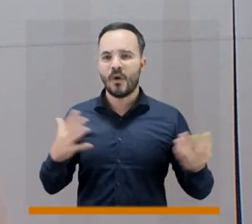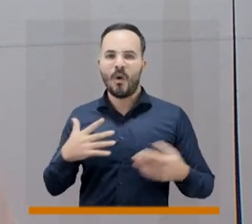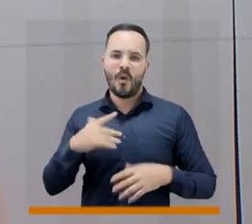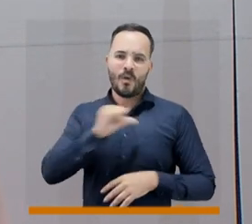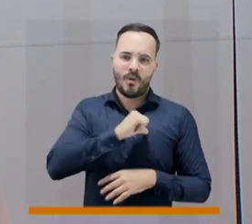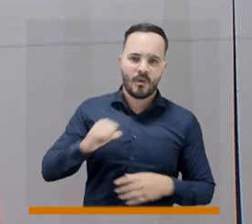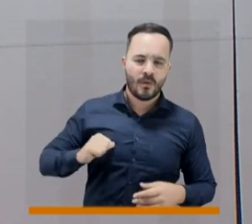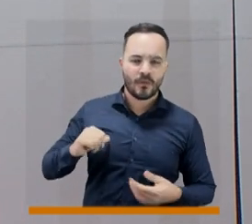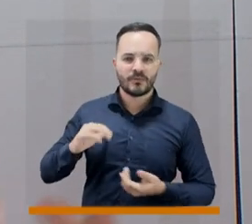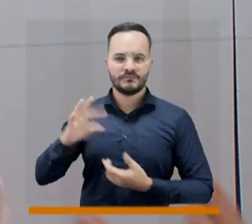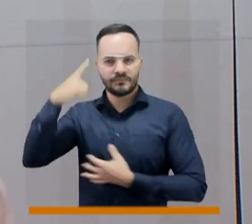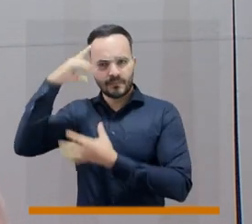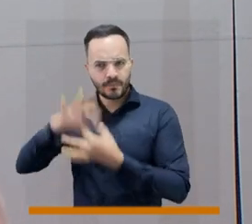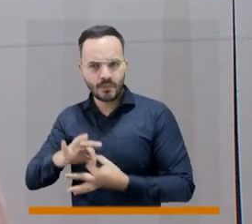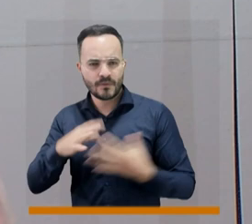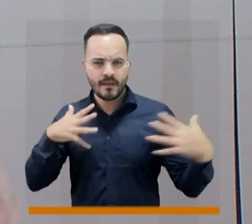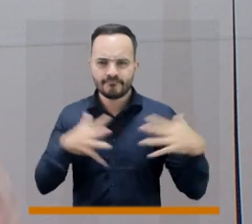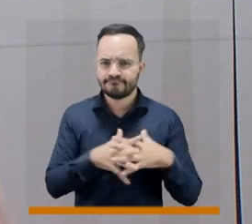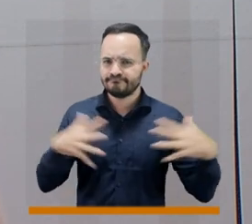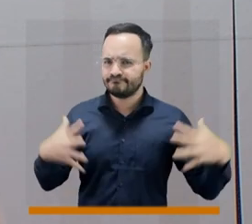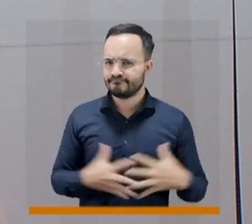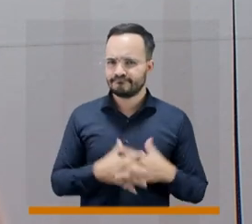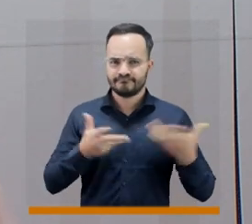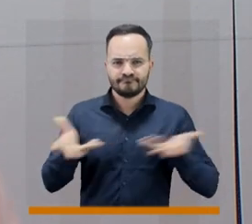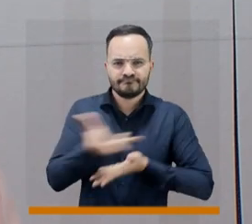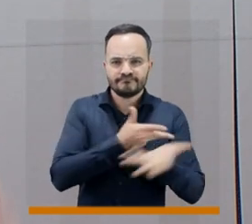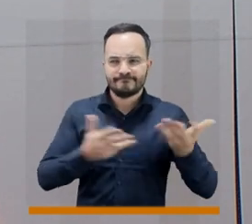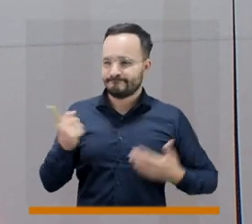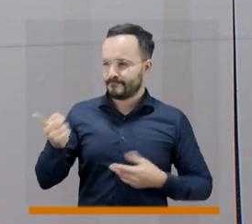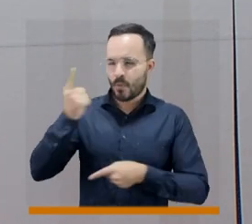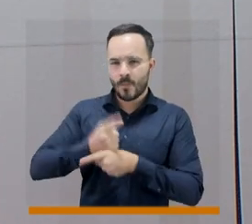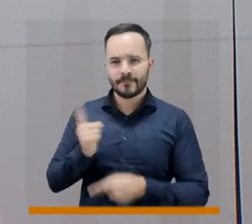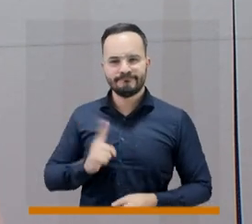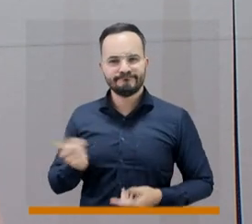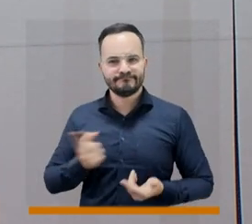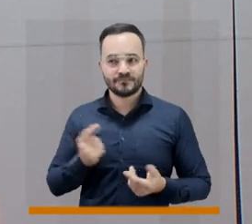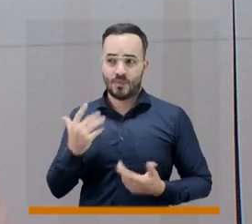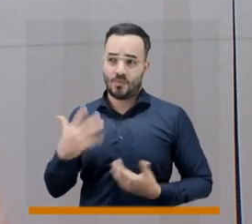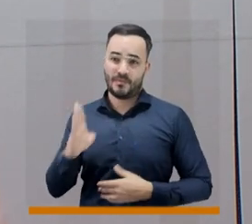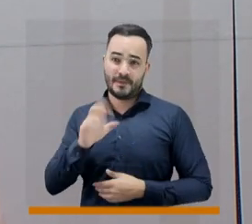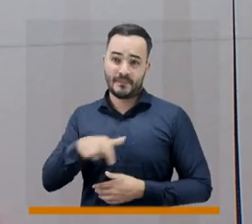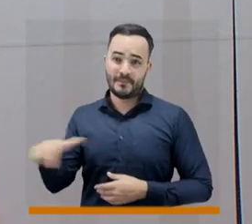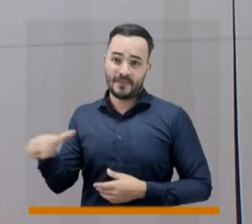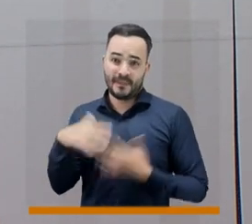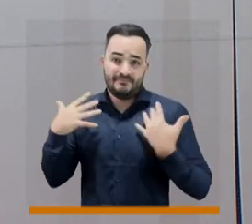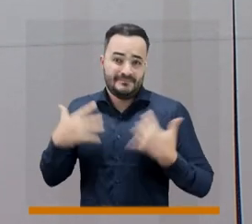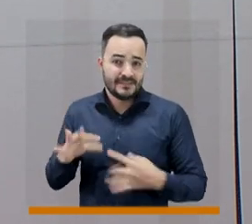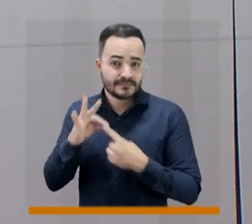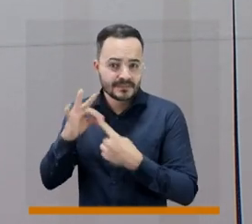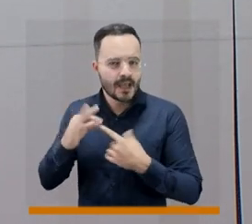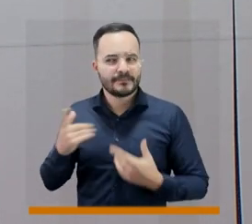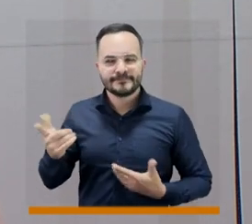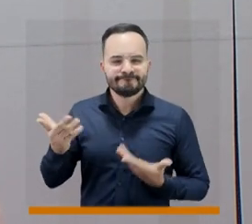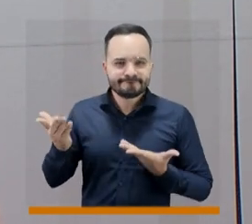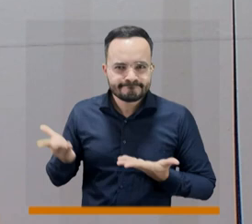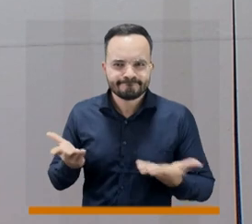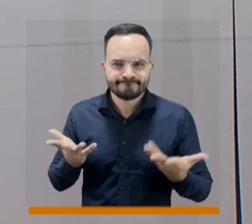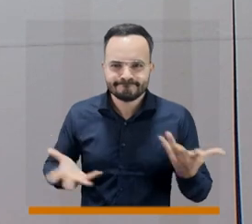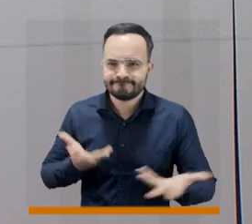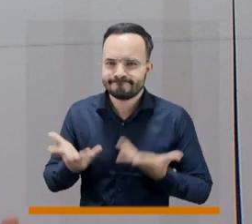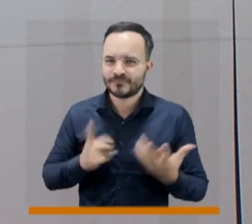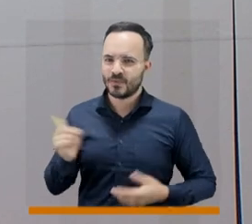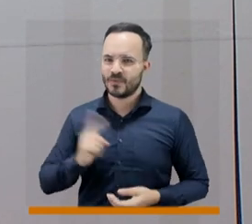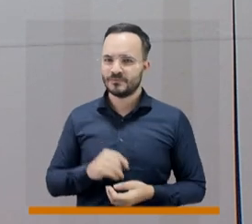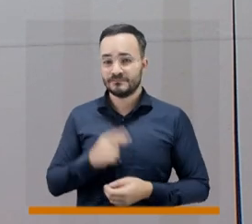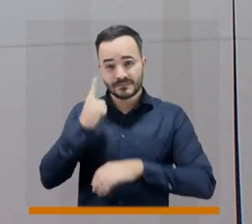interinstitucional y público y privado que se requiere de una biblioteca con la envergadura de la Biblioteca Pública Piloto. Por ejemplo, la